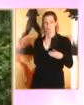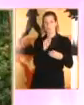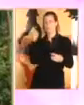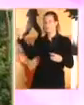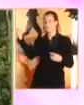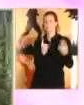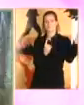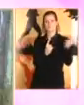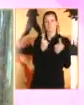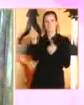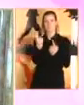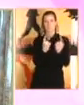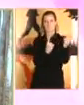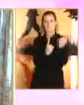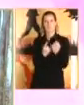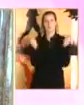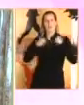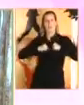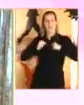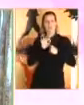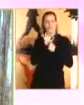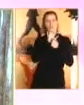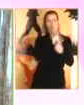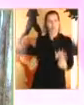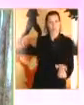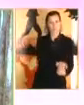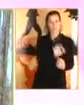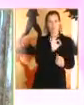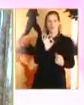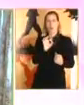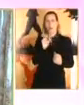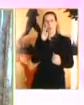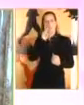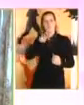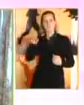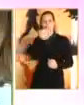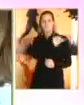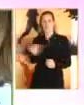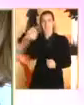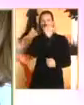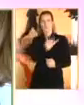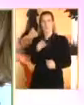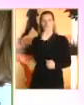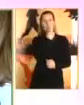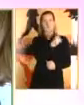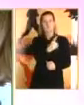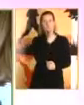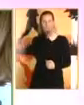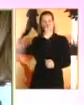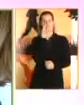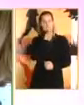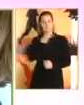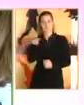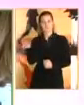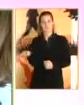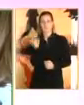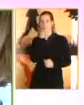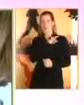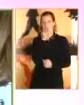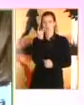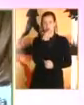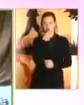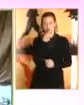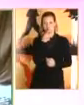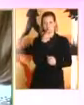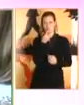mayores, aparcándolos en asilos o relegándolos a una visita semanal. Un error, como otro cualquiera, que estamos a tiempo de